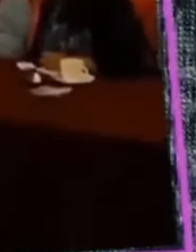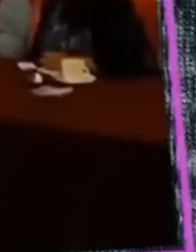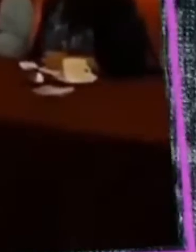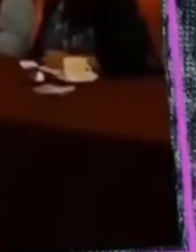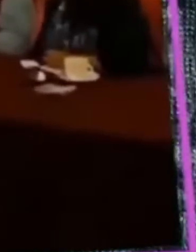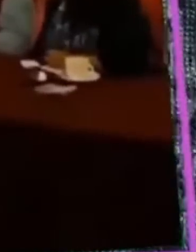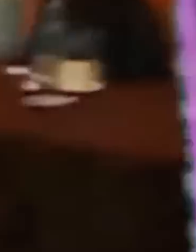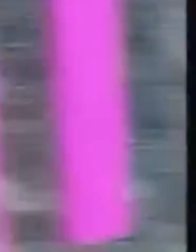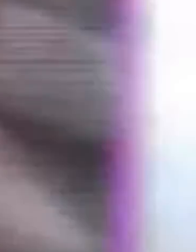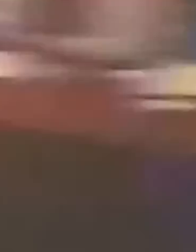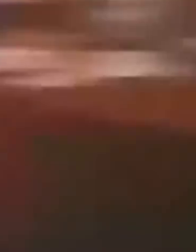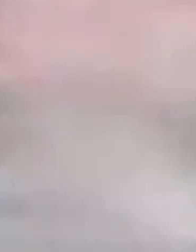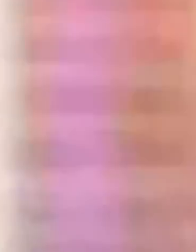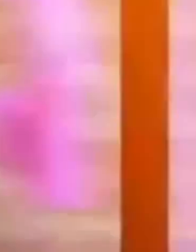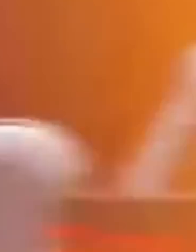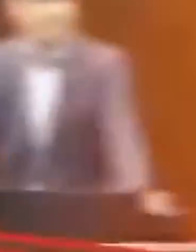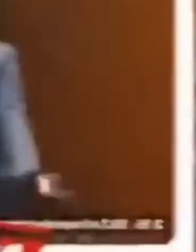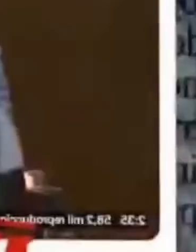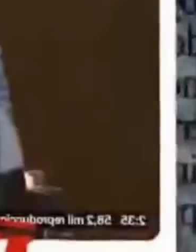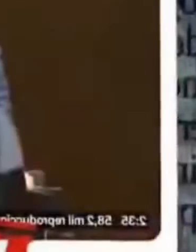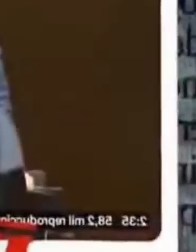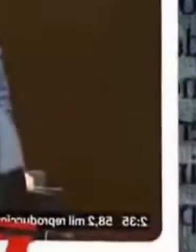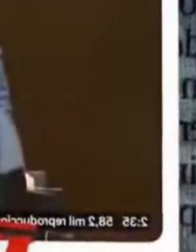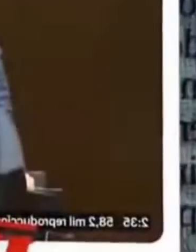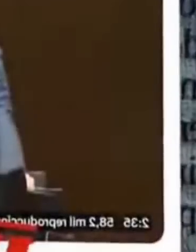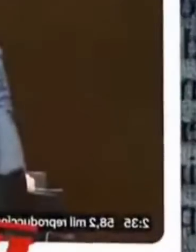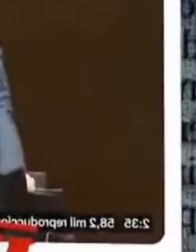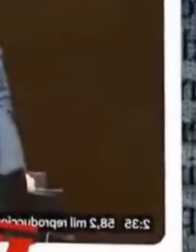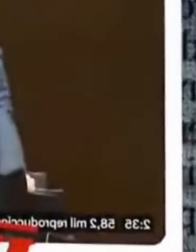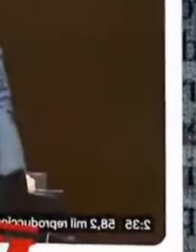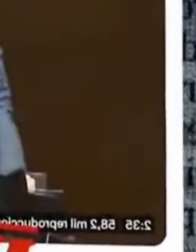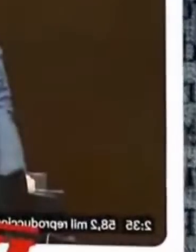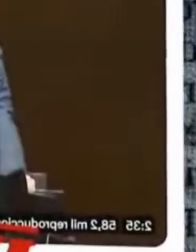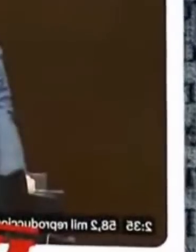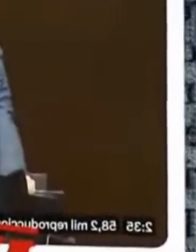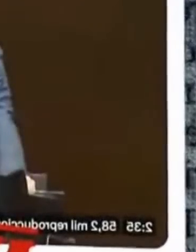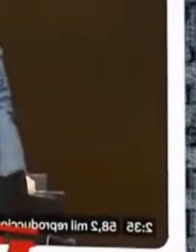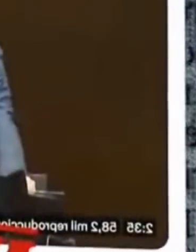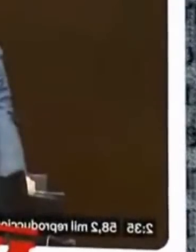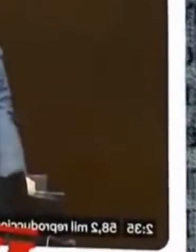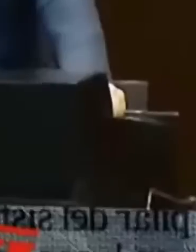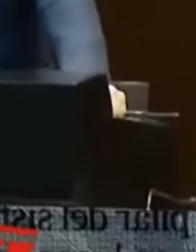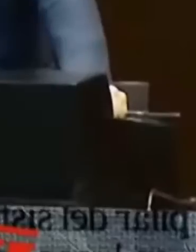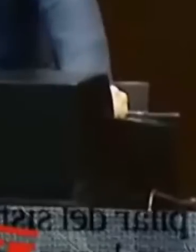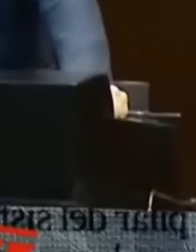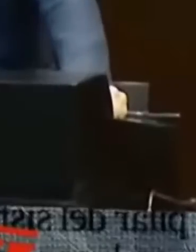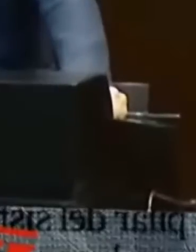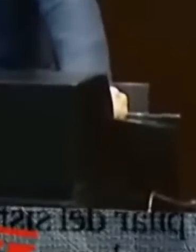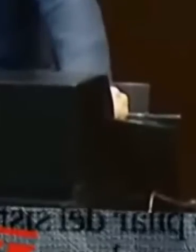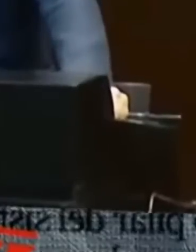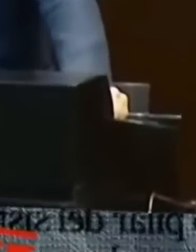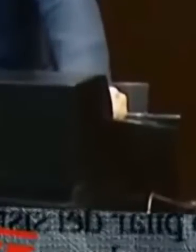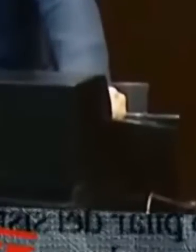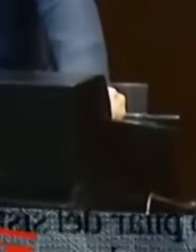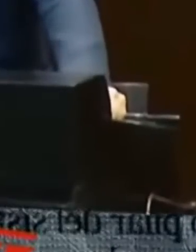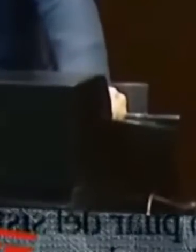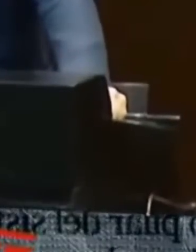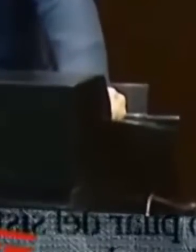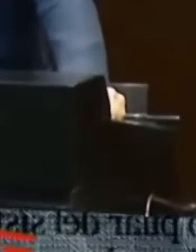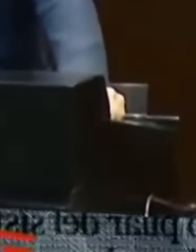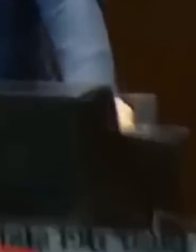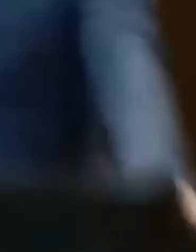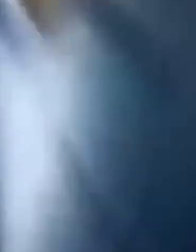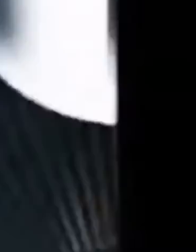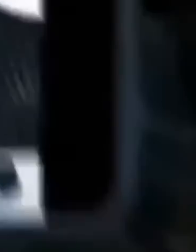y en la ley orgánica del Congreso. 2. Falso que el INSABI jamás existió o fue un fracaso. El